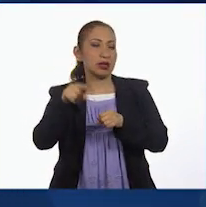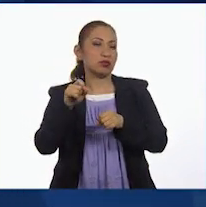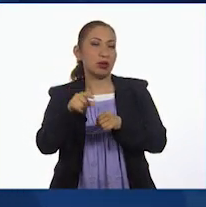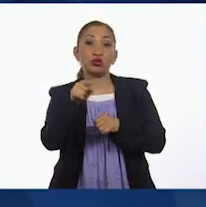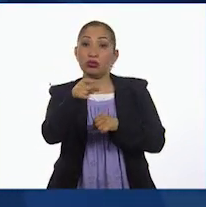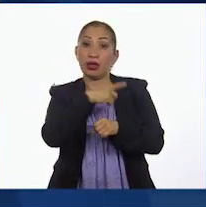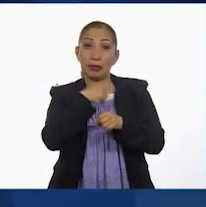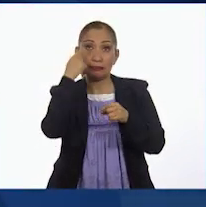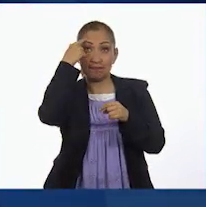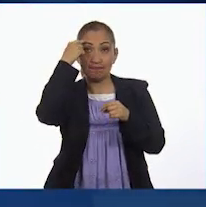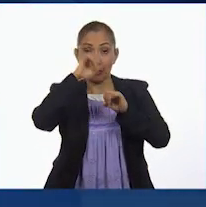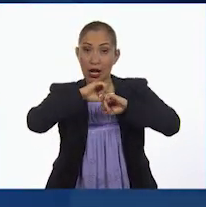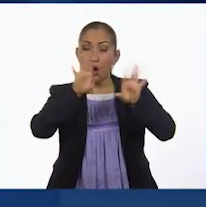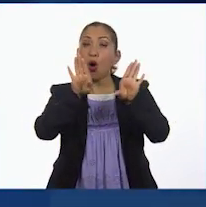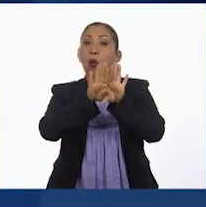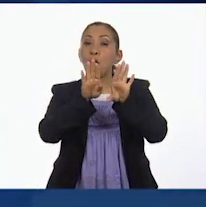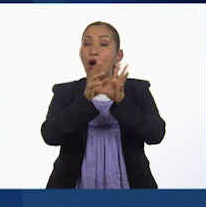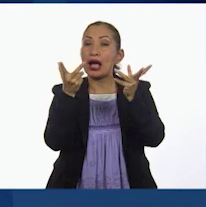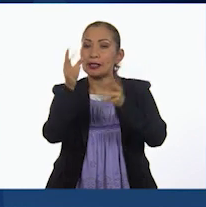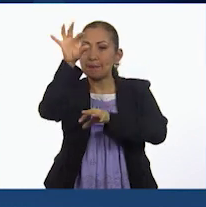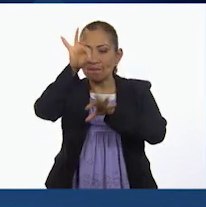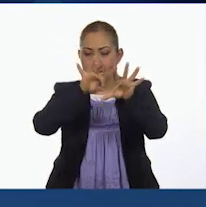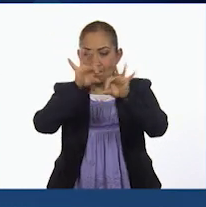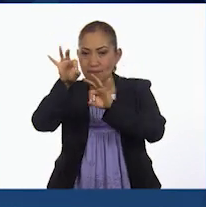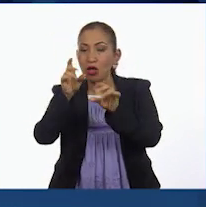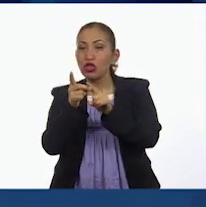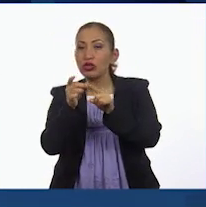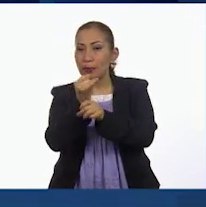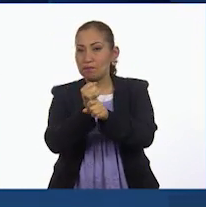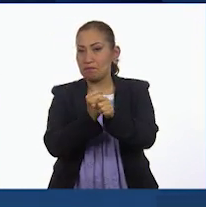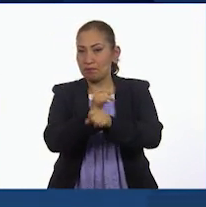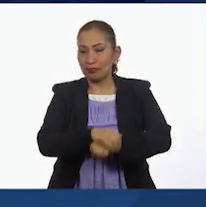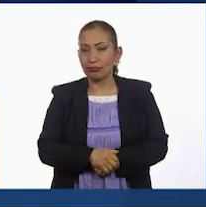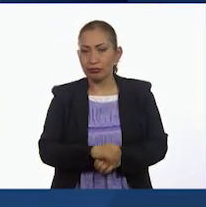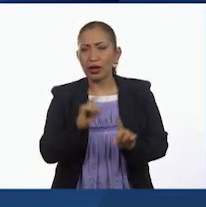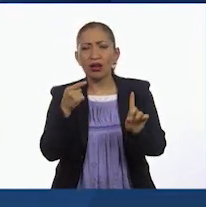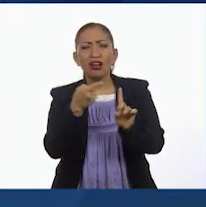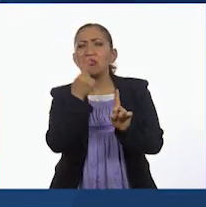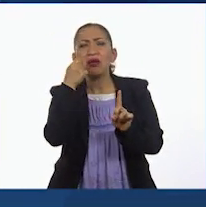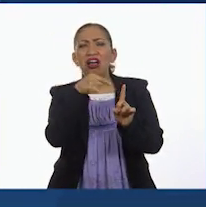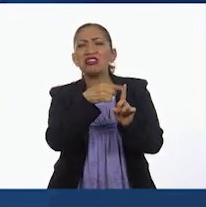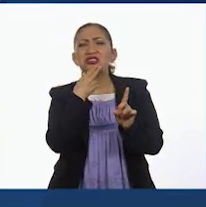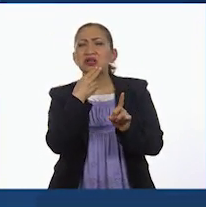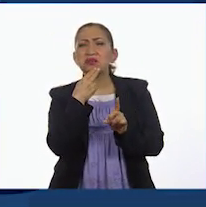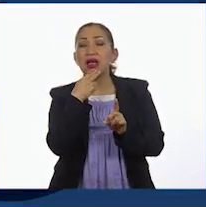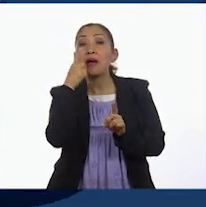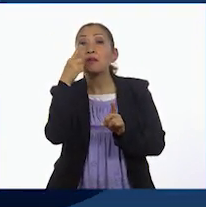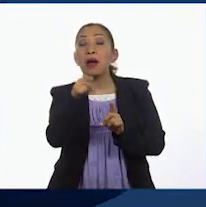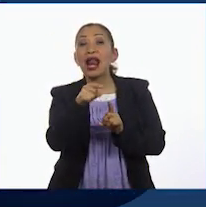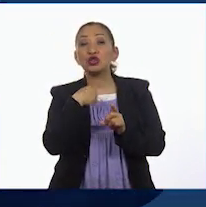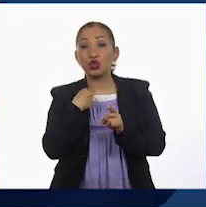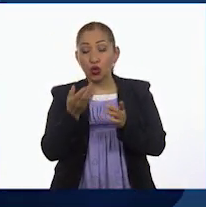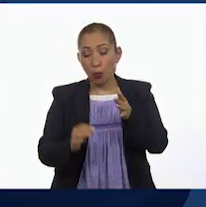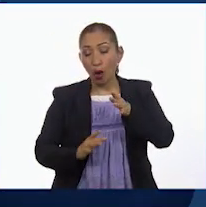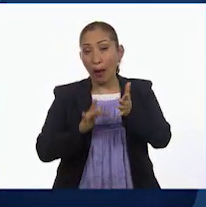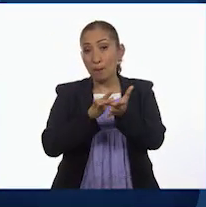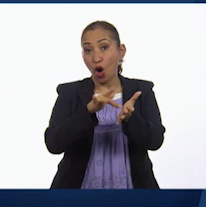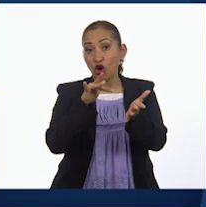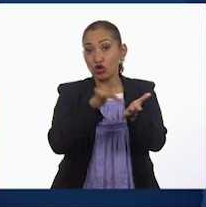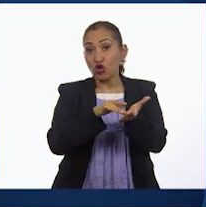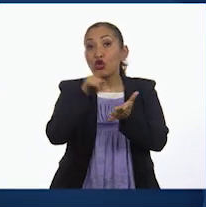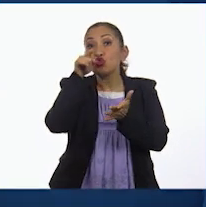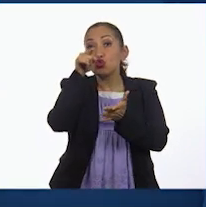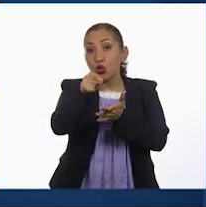tienes que tener muy clara cómo vas a hacer tu bibliografía. Su objetivo es presentar el soporte documental con